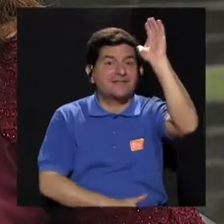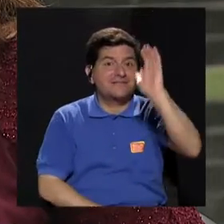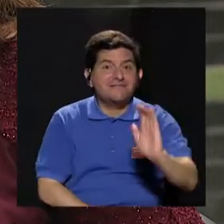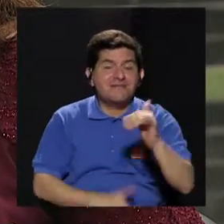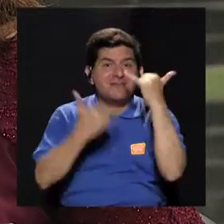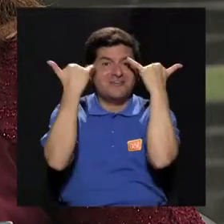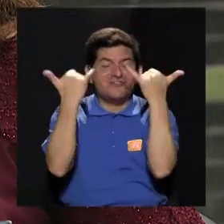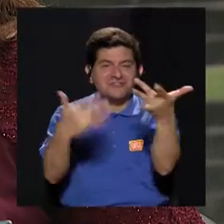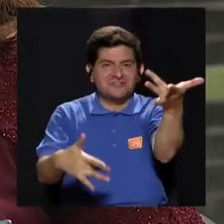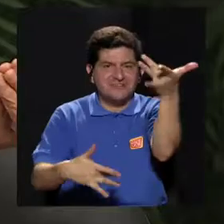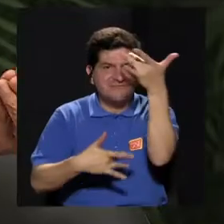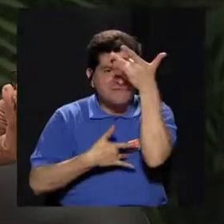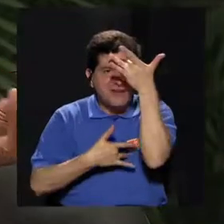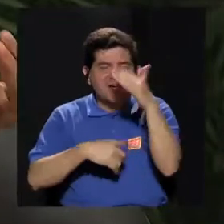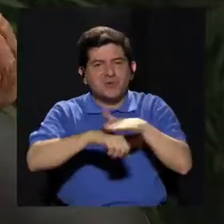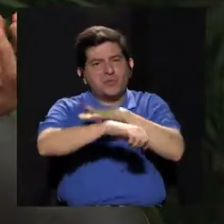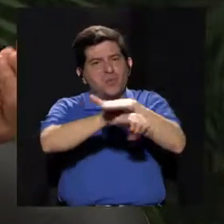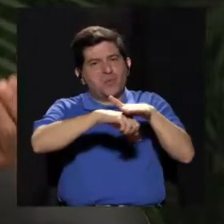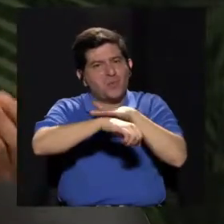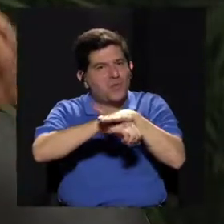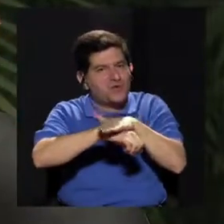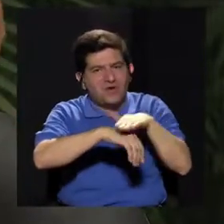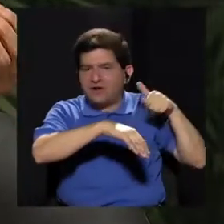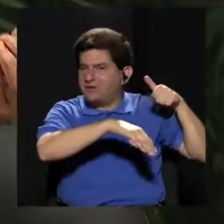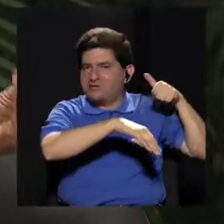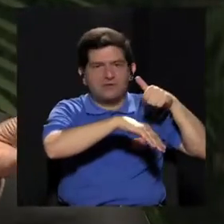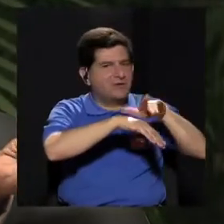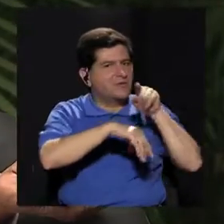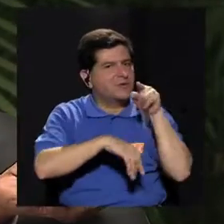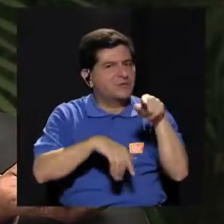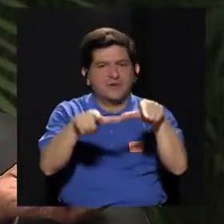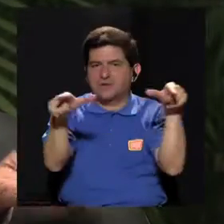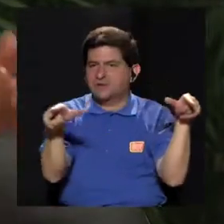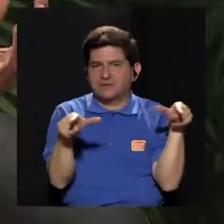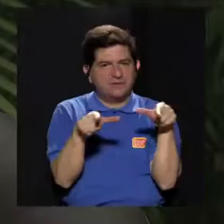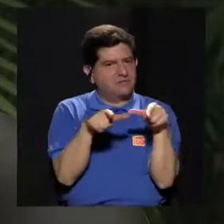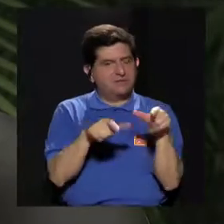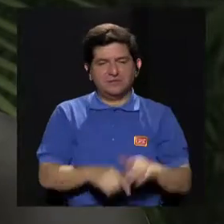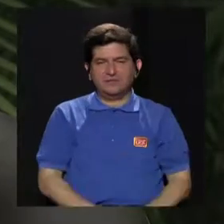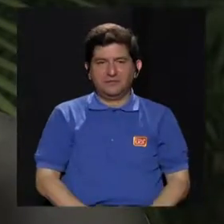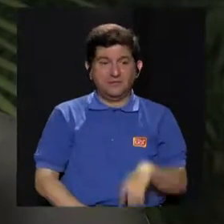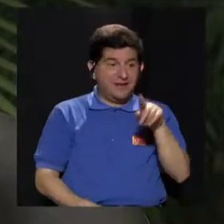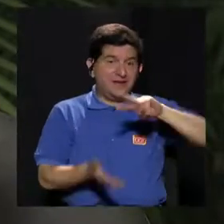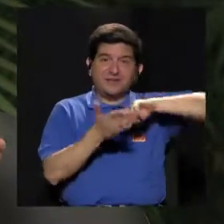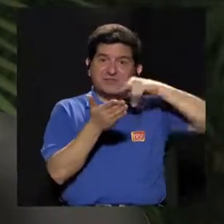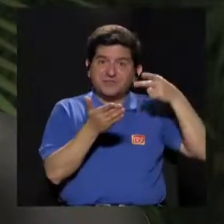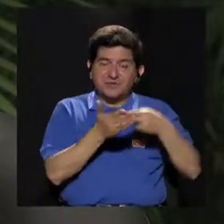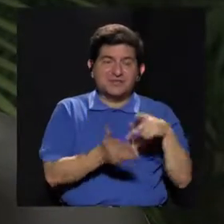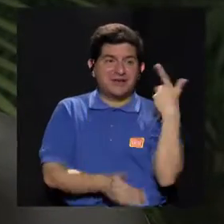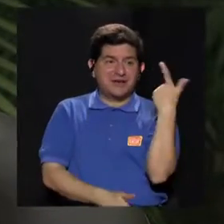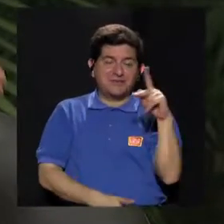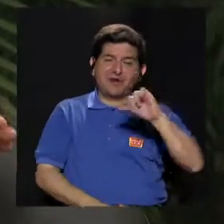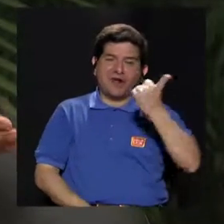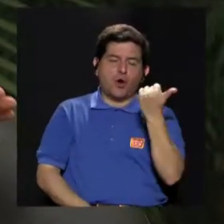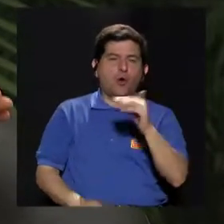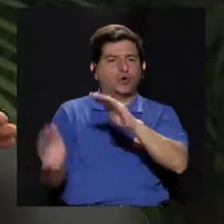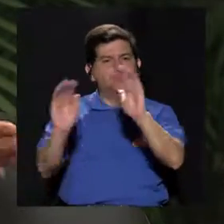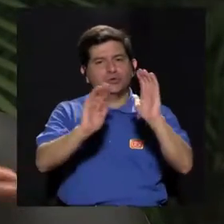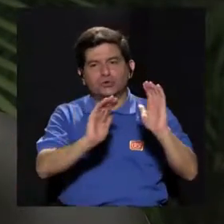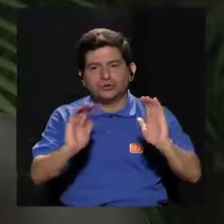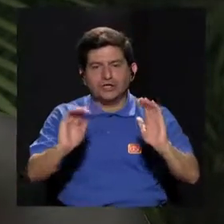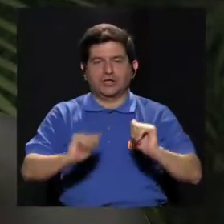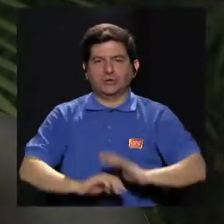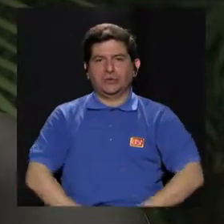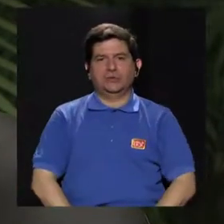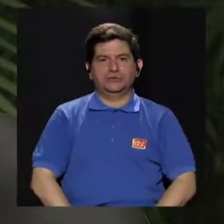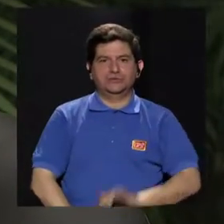si el chiquito ya está enfermo, por favor, no lo envíen, porque lo que significa es exponer al resto de